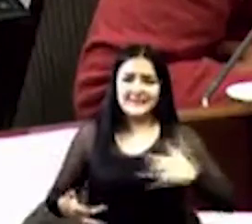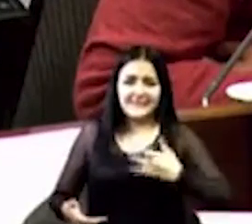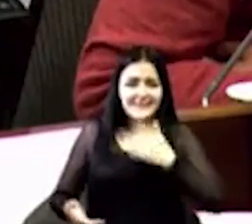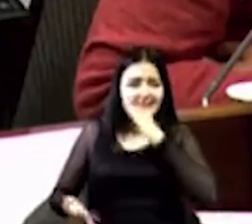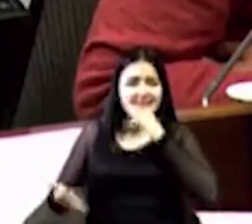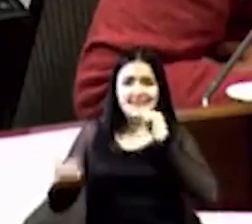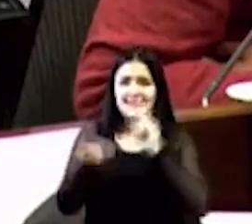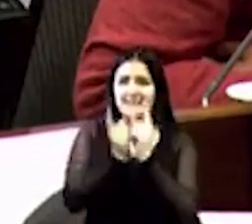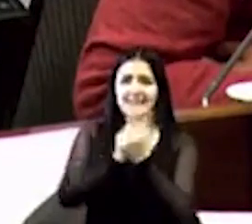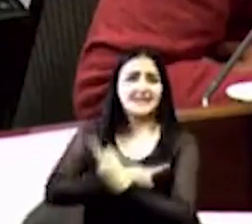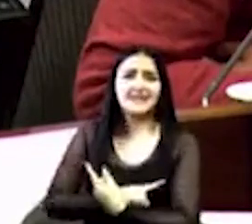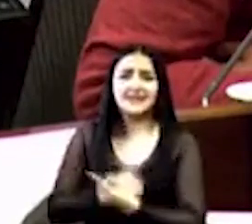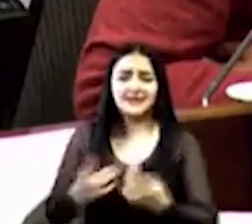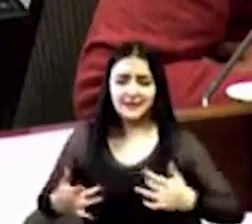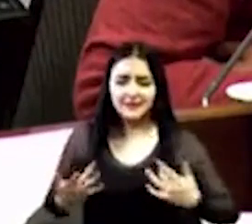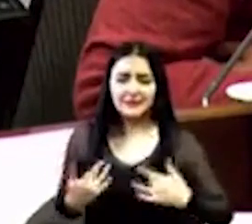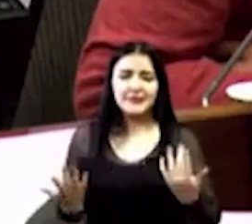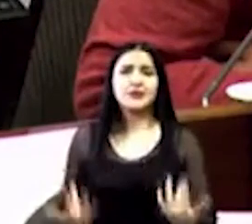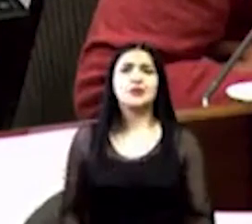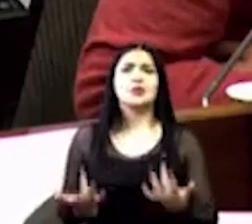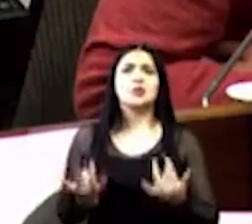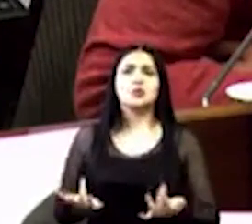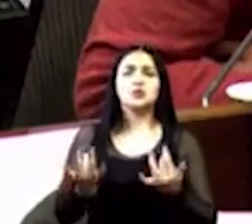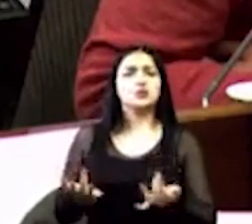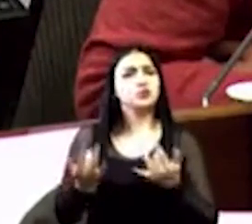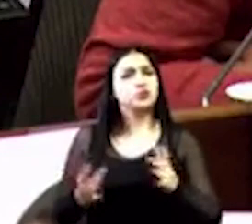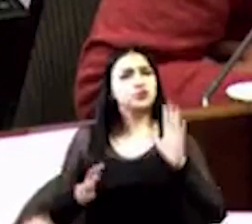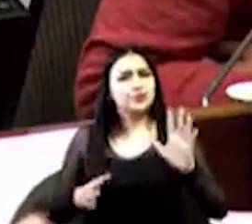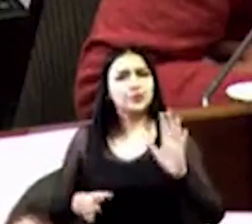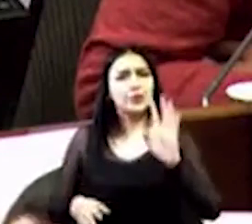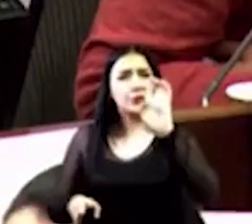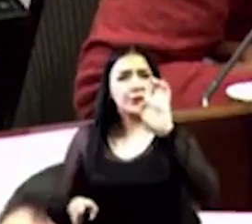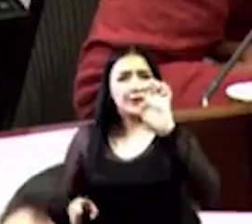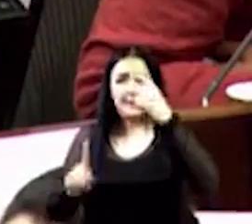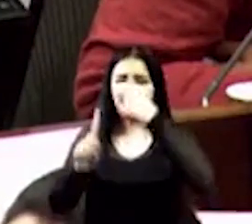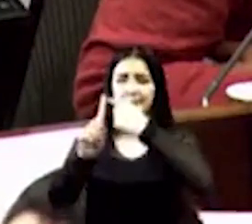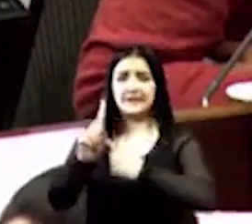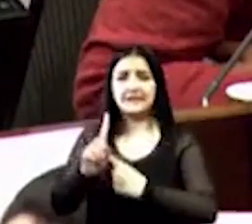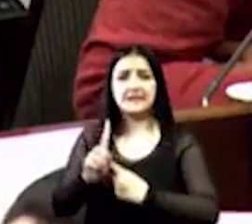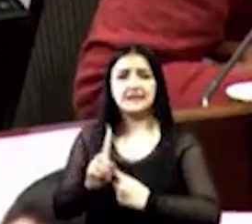verdadero cambio que esperábamos después de 9 meses.